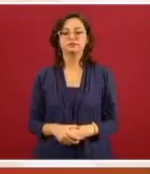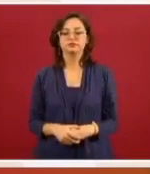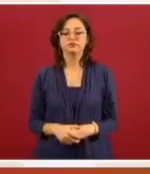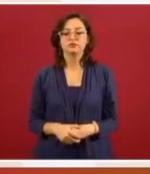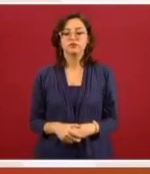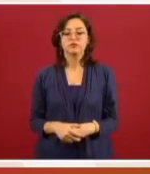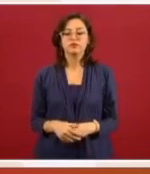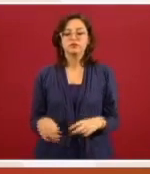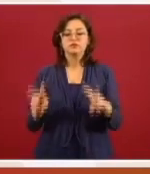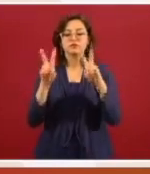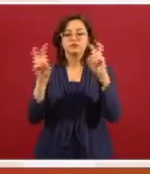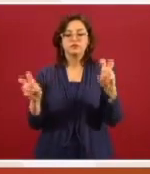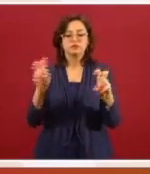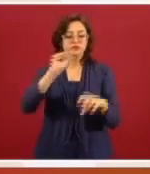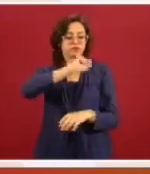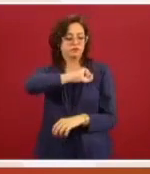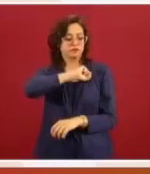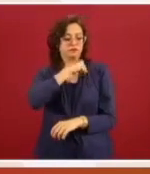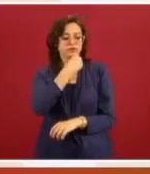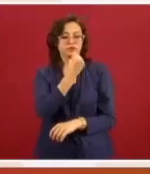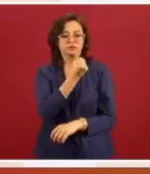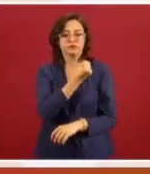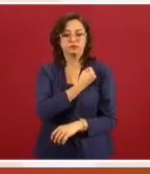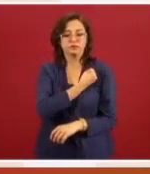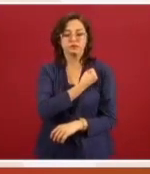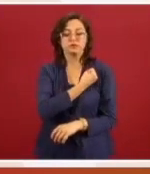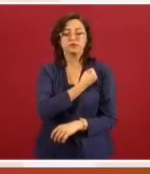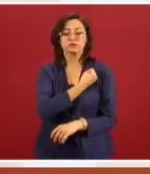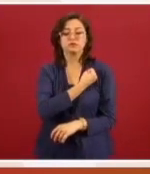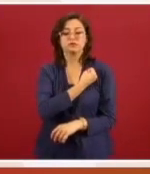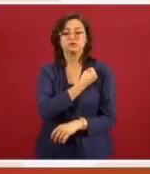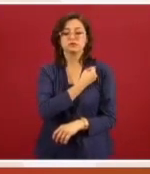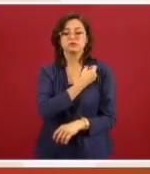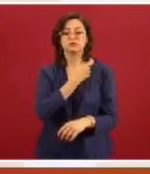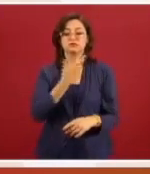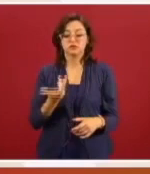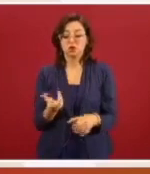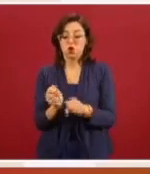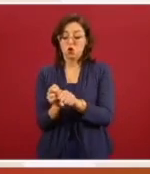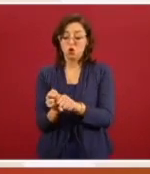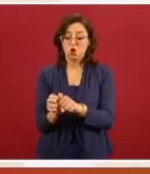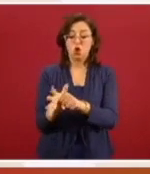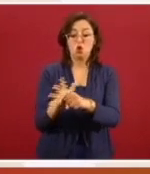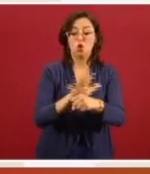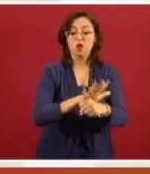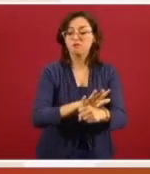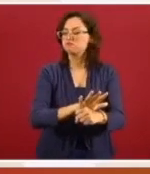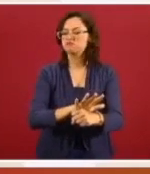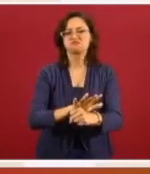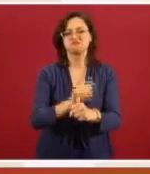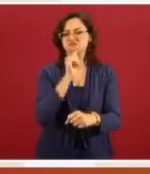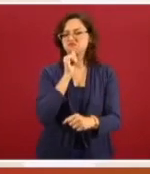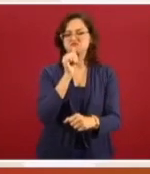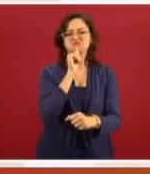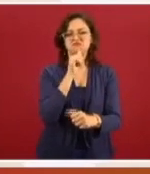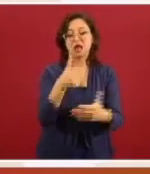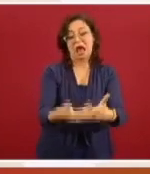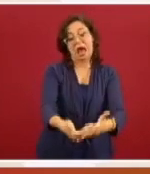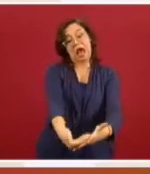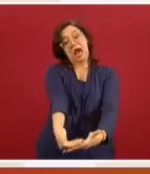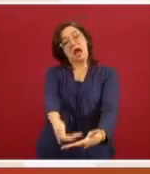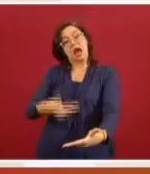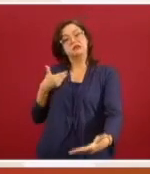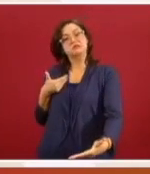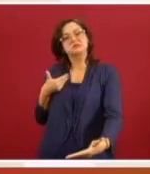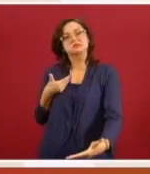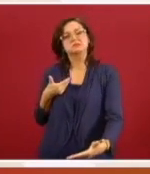explico que desde antes de la aparición del coronavirus ya